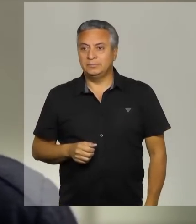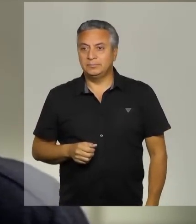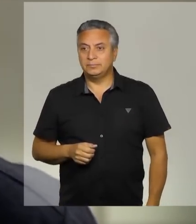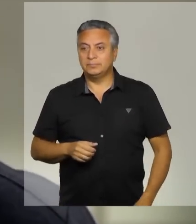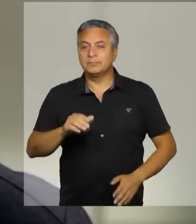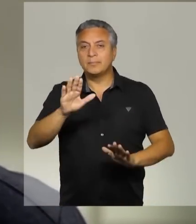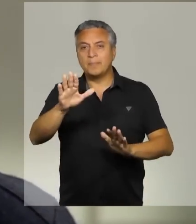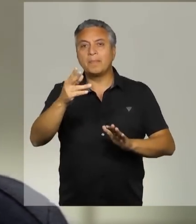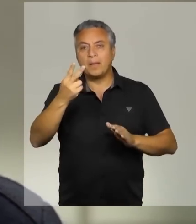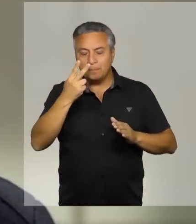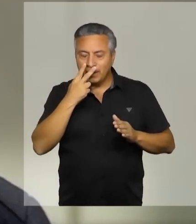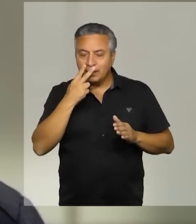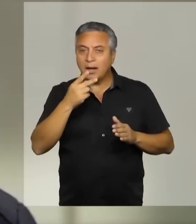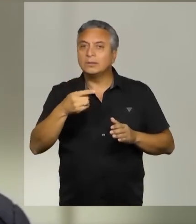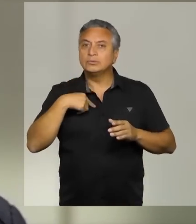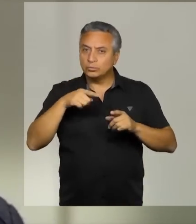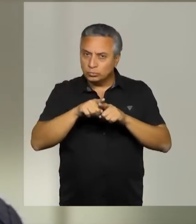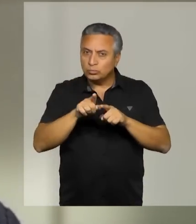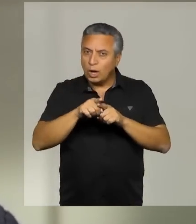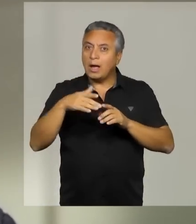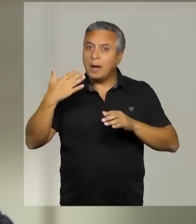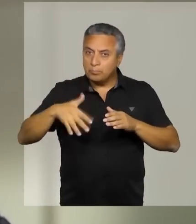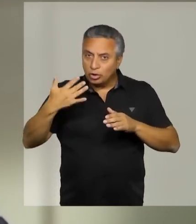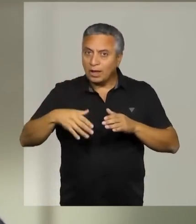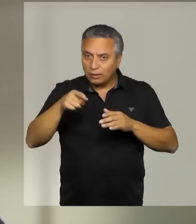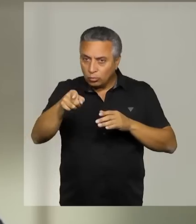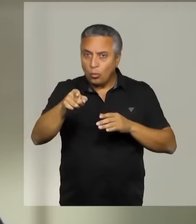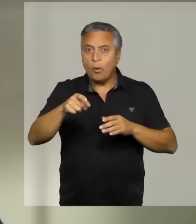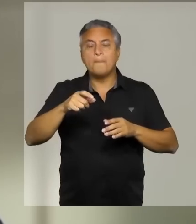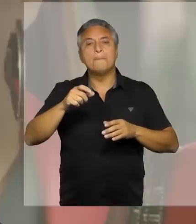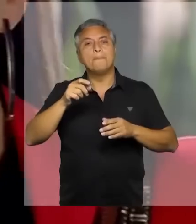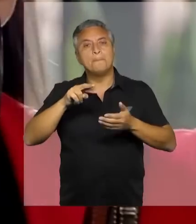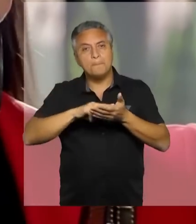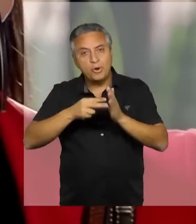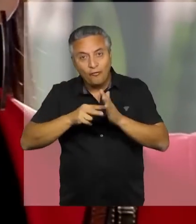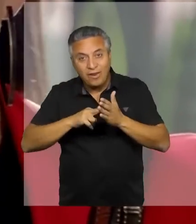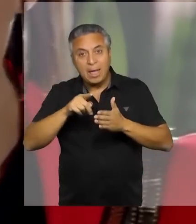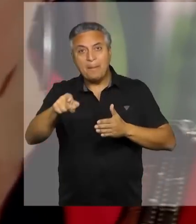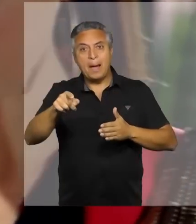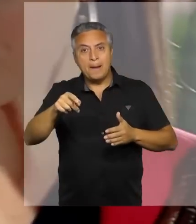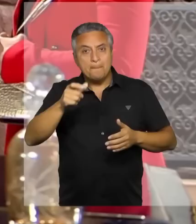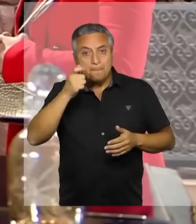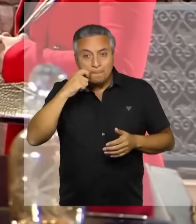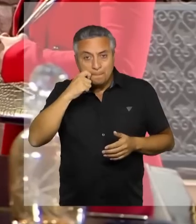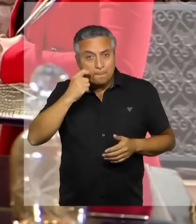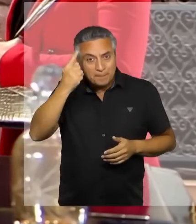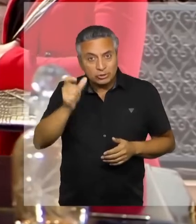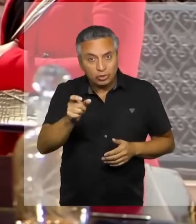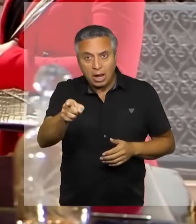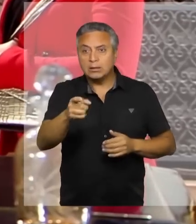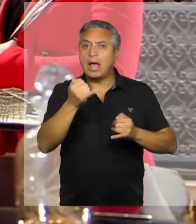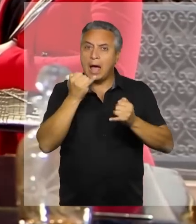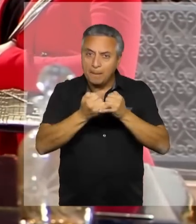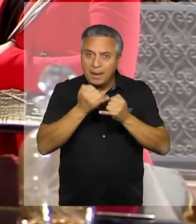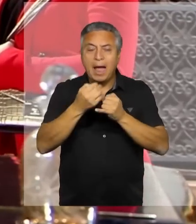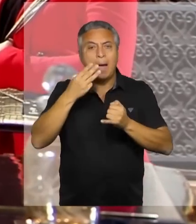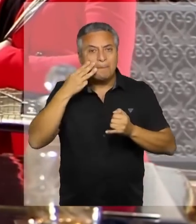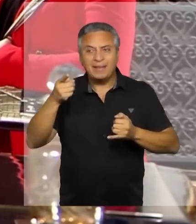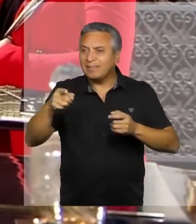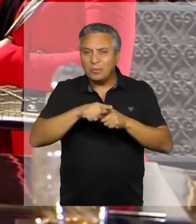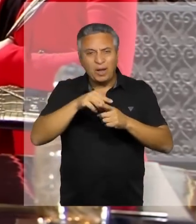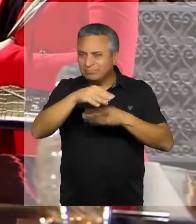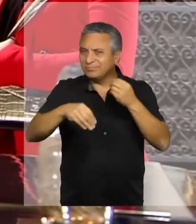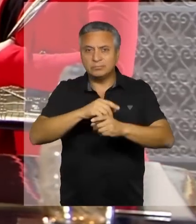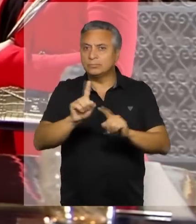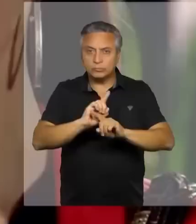Mira, lo importante es que no mezcles tus problemas personales con Pachi y con la Mili, ¿ya? Ella es amiga del Mati y está bien que sean amigos. Especialmente